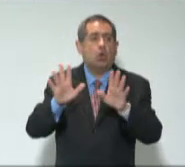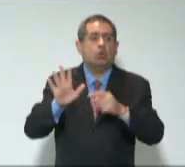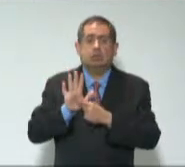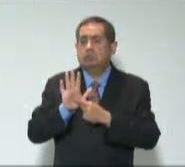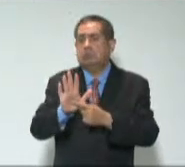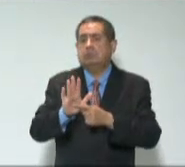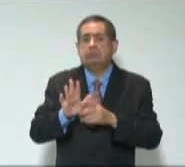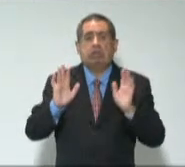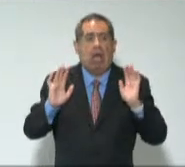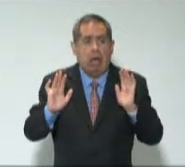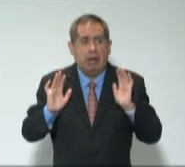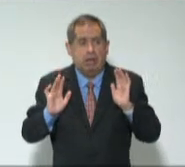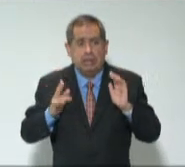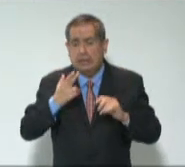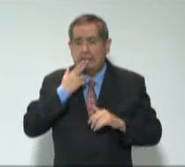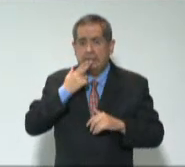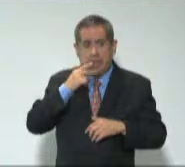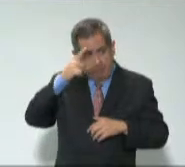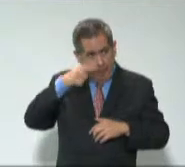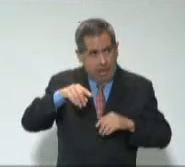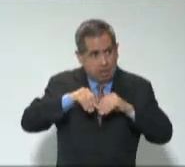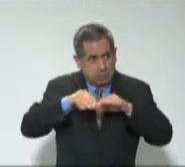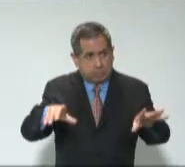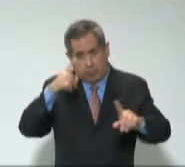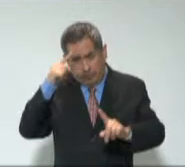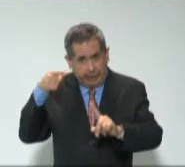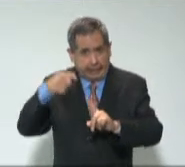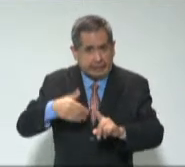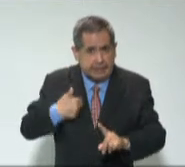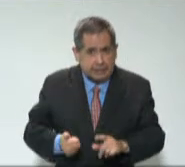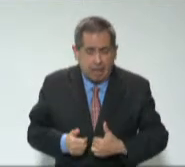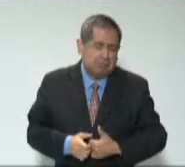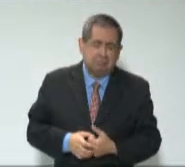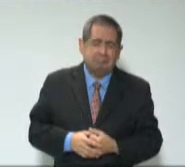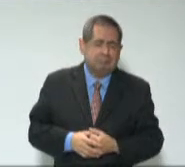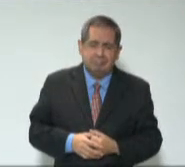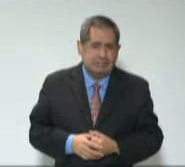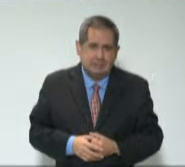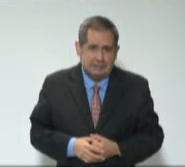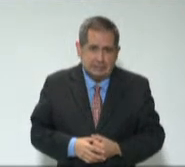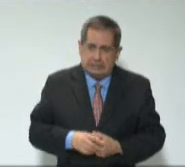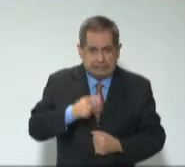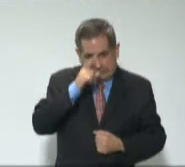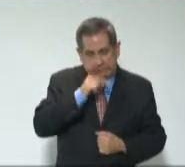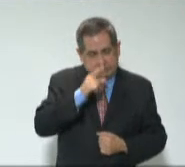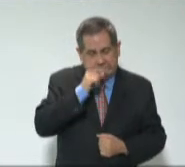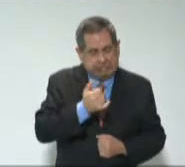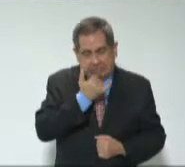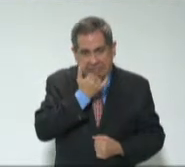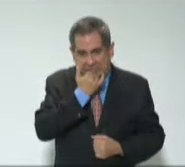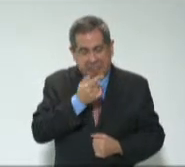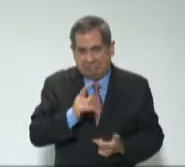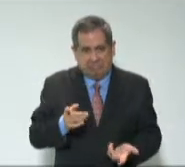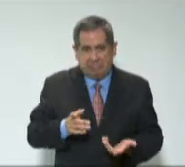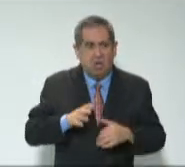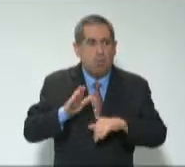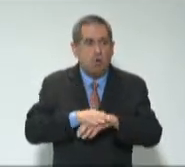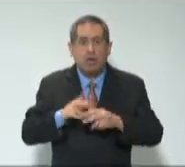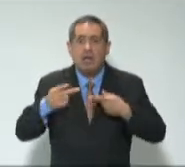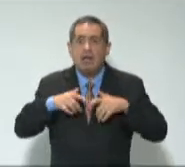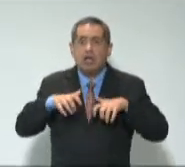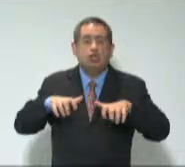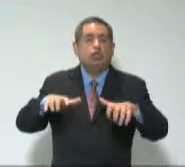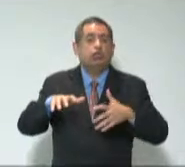transparentes van a lograr permear el mensaje vamos a encontrar grandes frustraciones porque la sociedad es